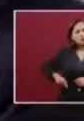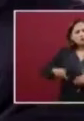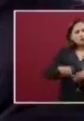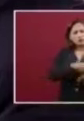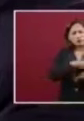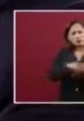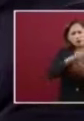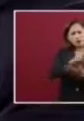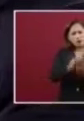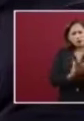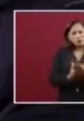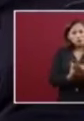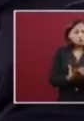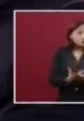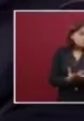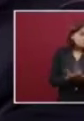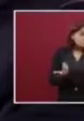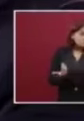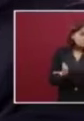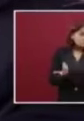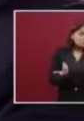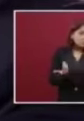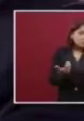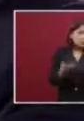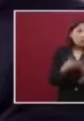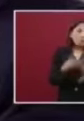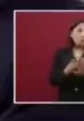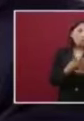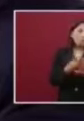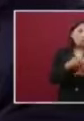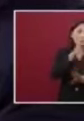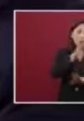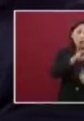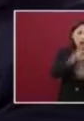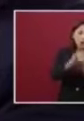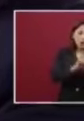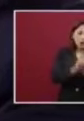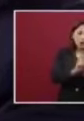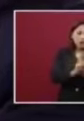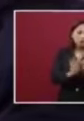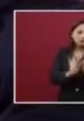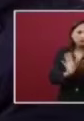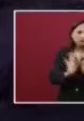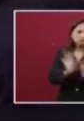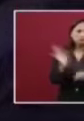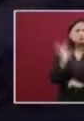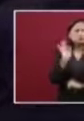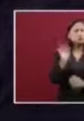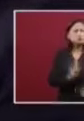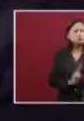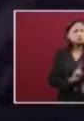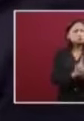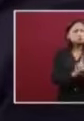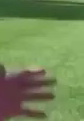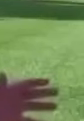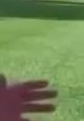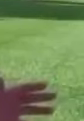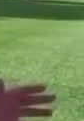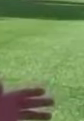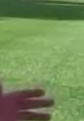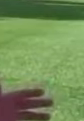complicado. Fíjate, guerra comercial China-Estados Unidos, menor crecimiento global, el crecimiento local, el crecimiento de México